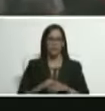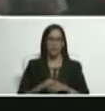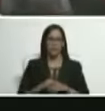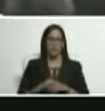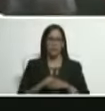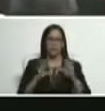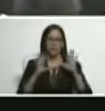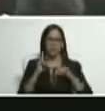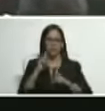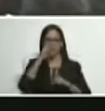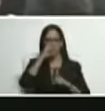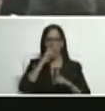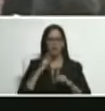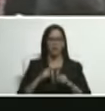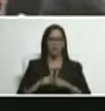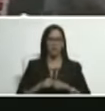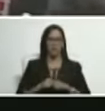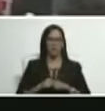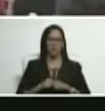hace 11 años.